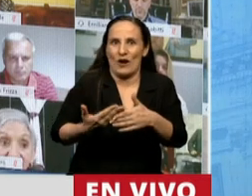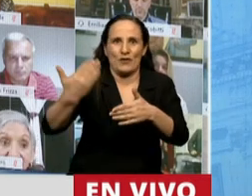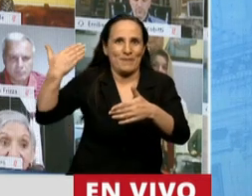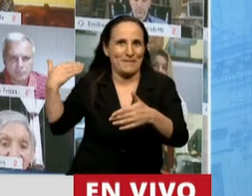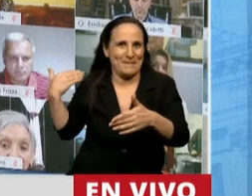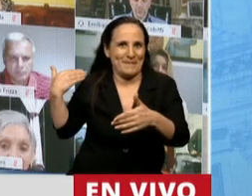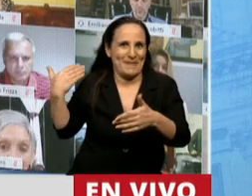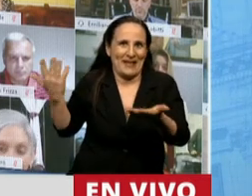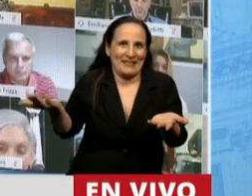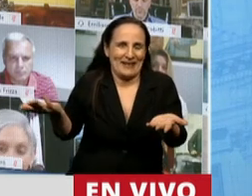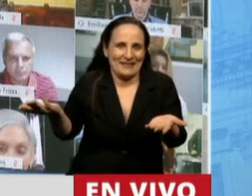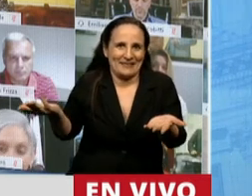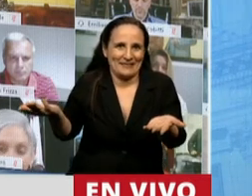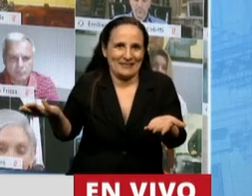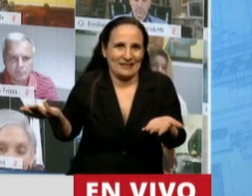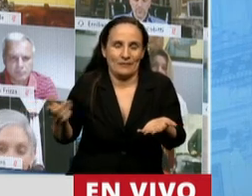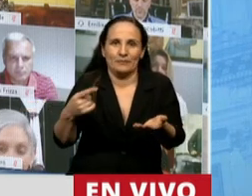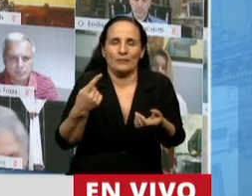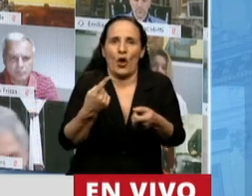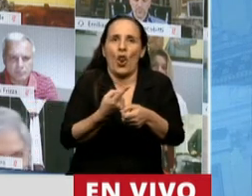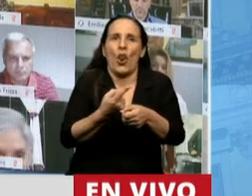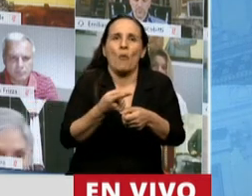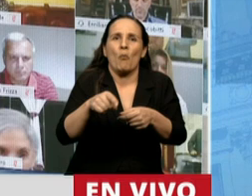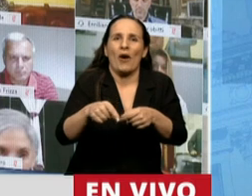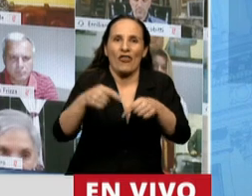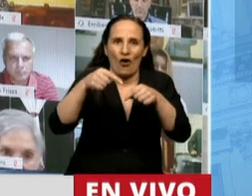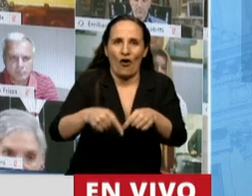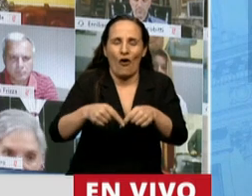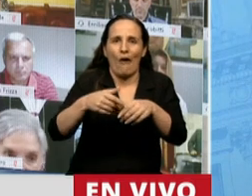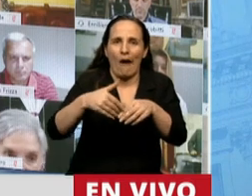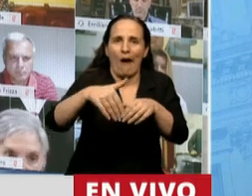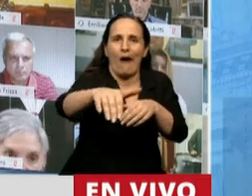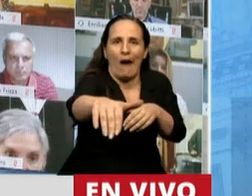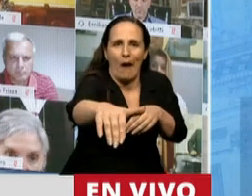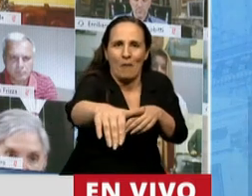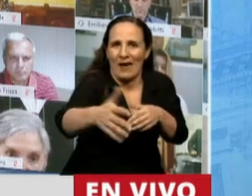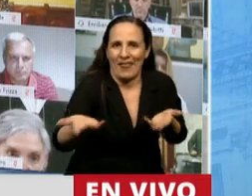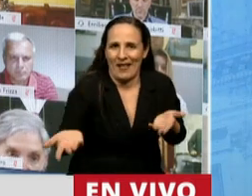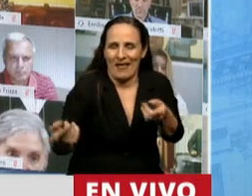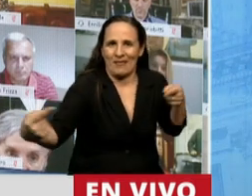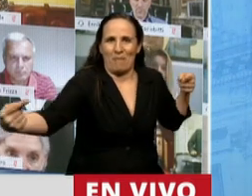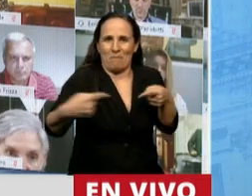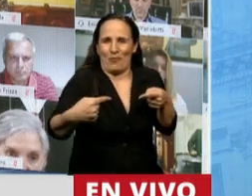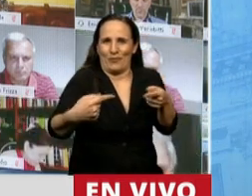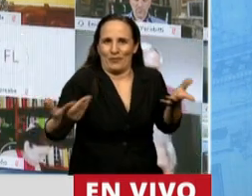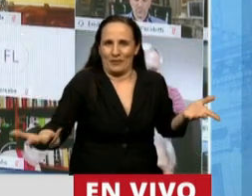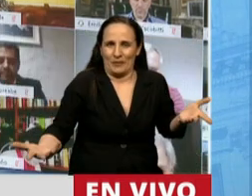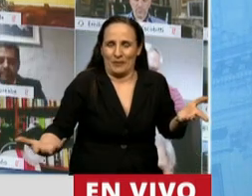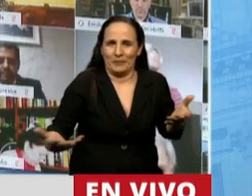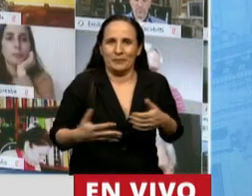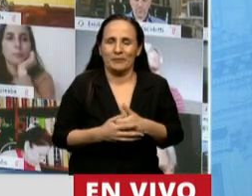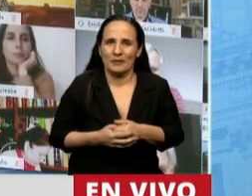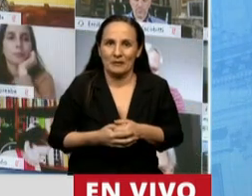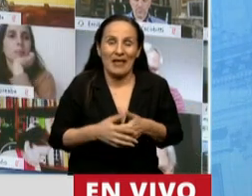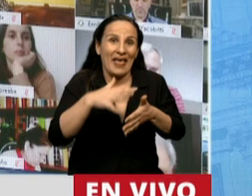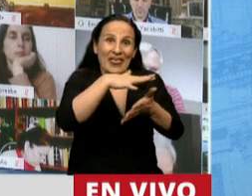años entonces de ninguna manera se puede referir a situaciones que se den solo de aquí para adelante no